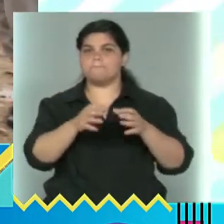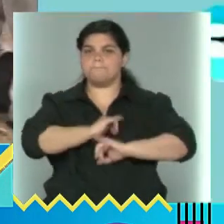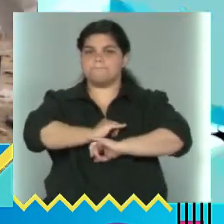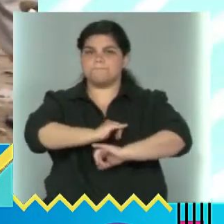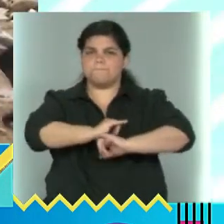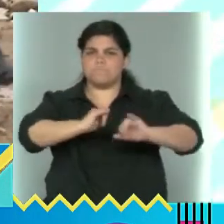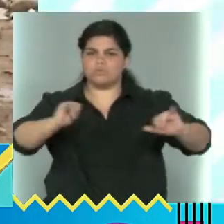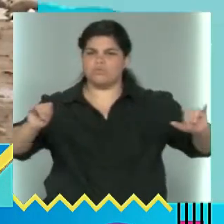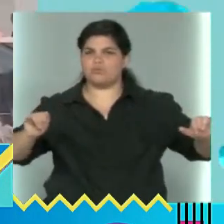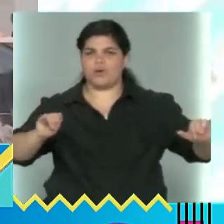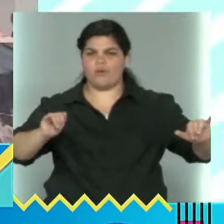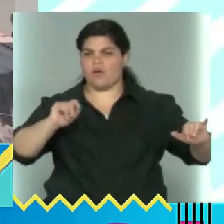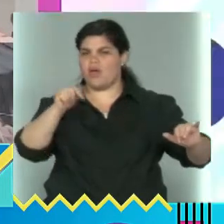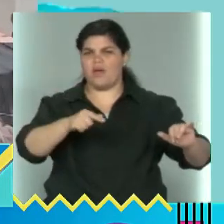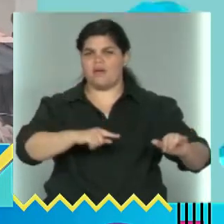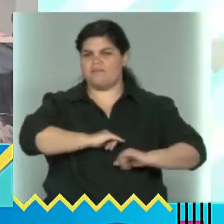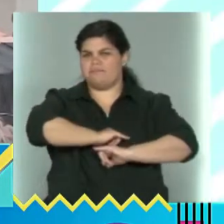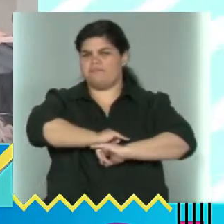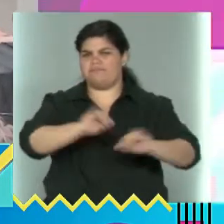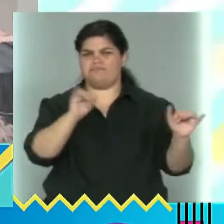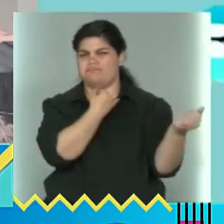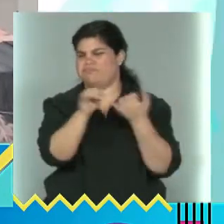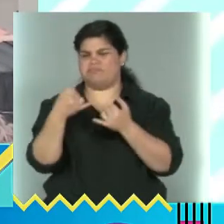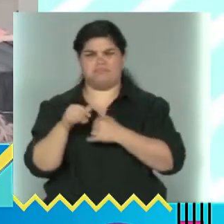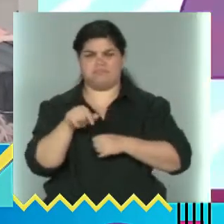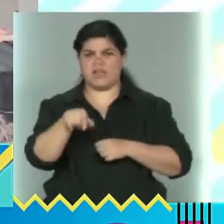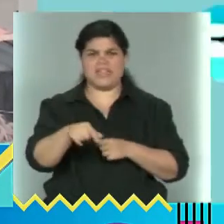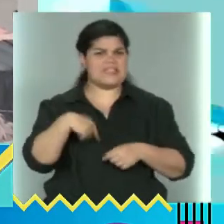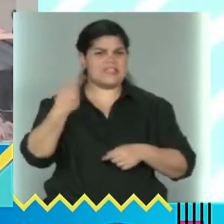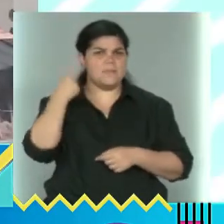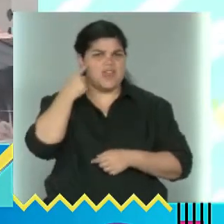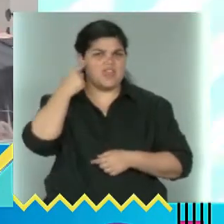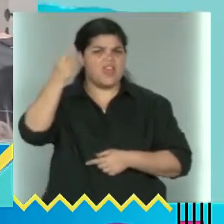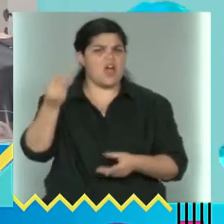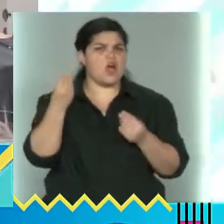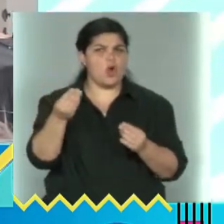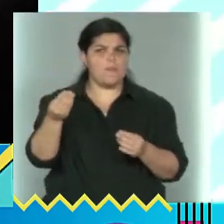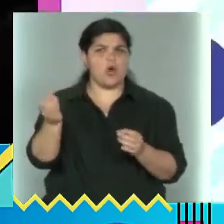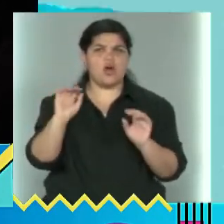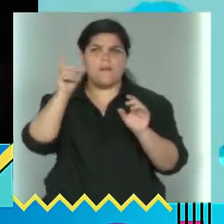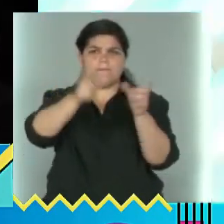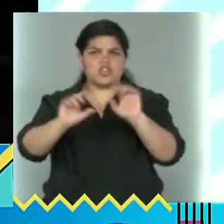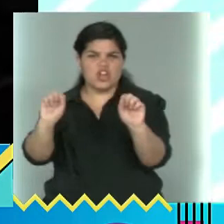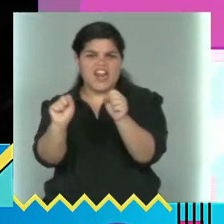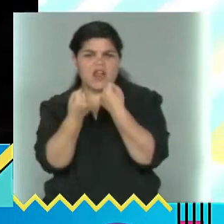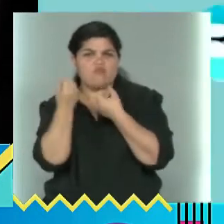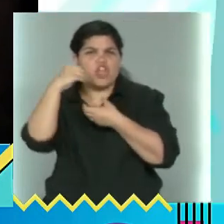que hace a la idea que nos llega sobre estos refugiados, ¿no? Sí.